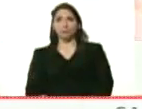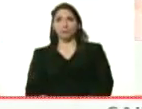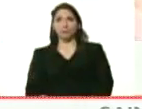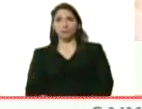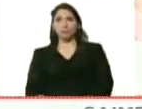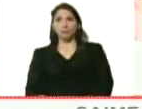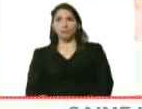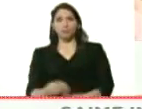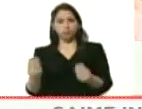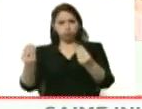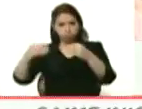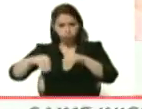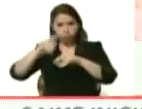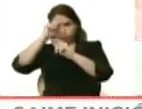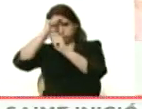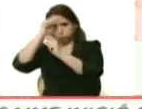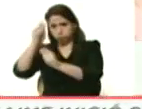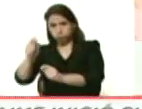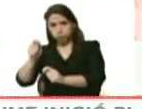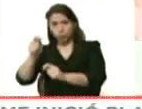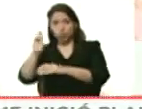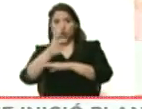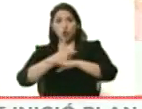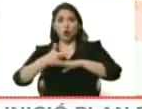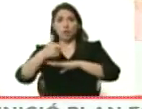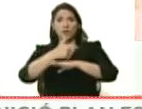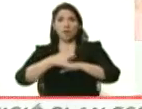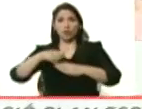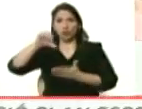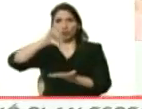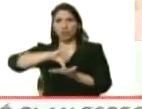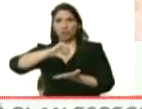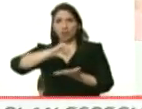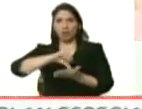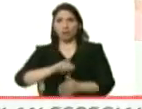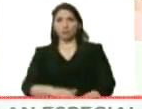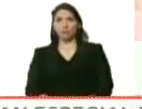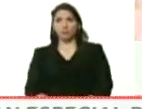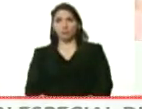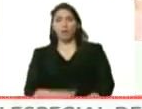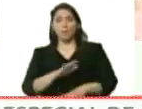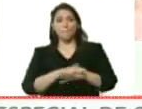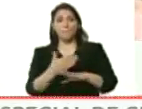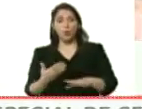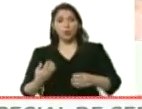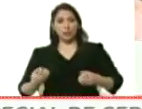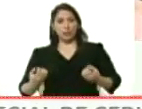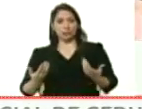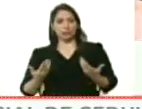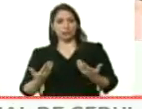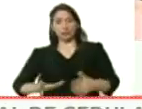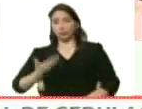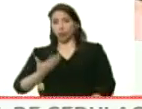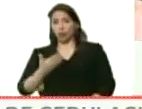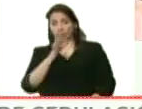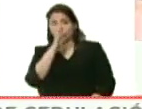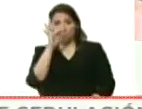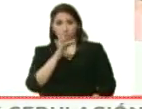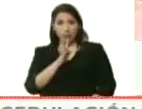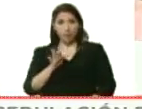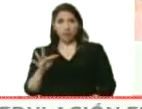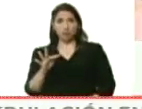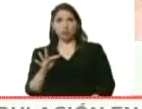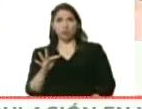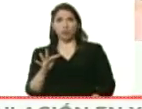convenga en el reconocimiento de un gobierno central, porque es en extremo adicta a la federación,